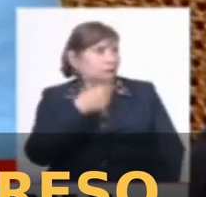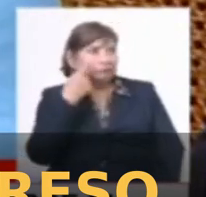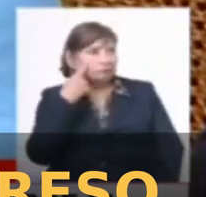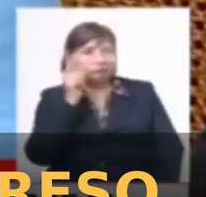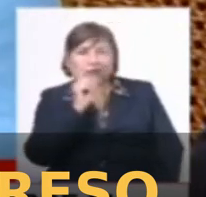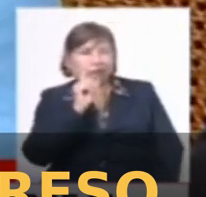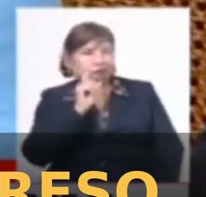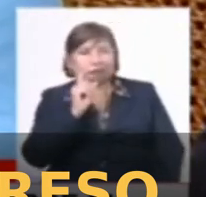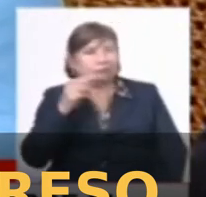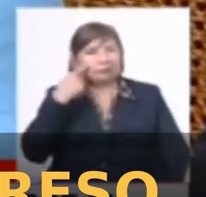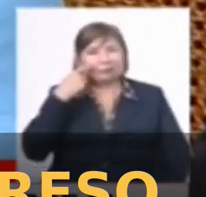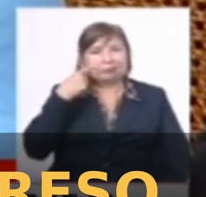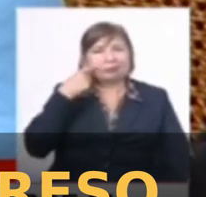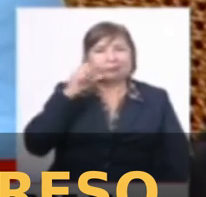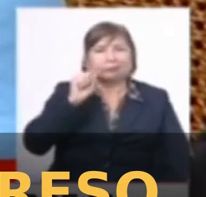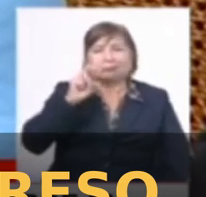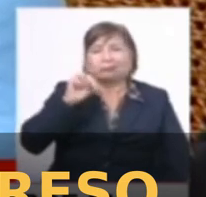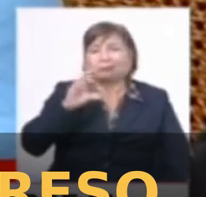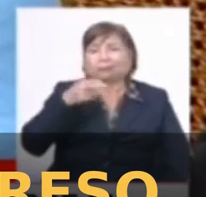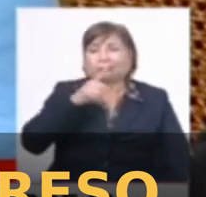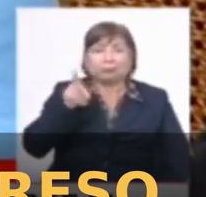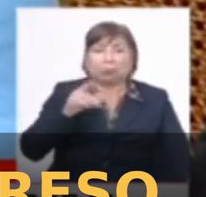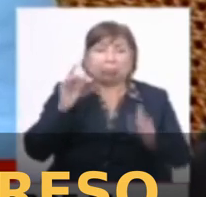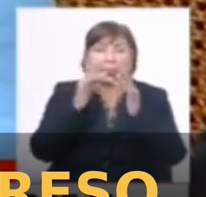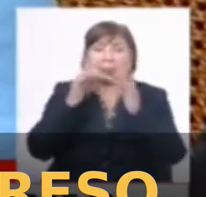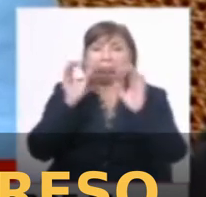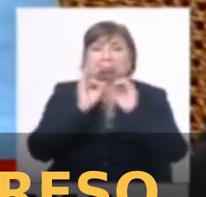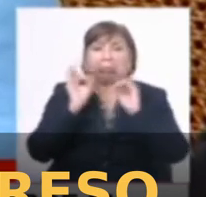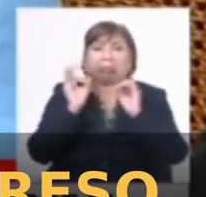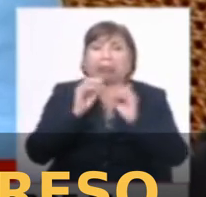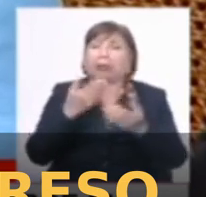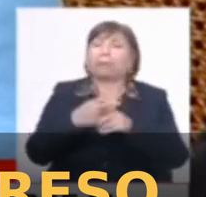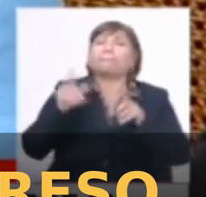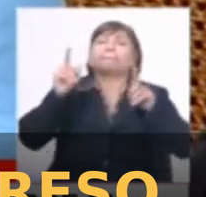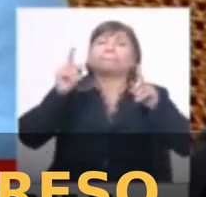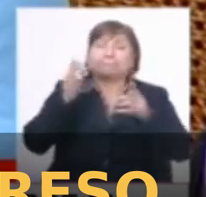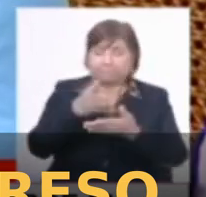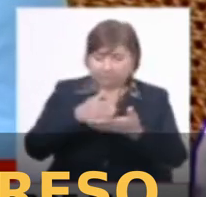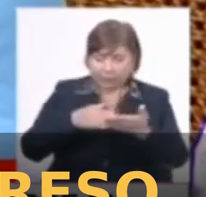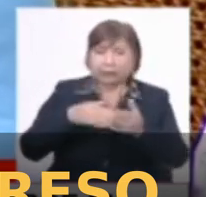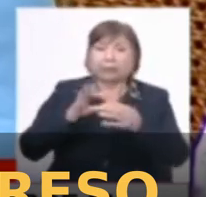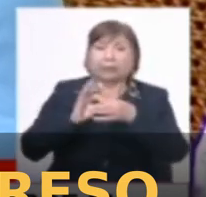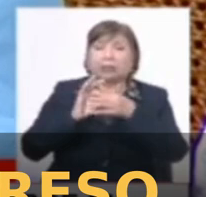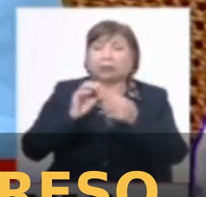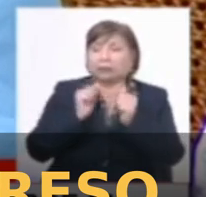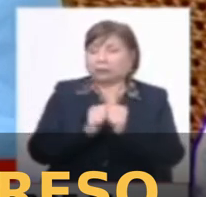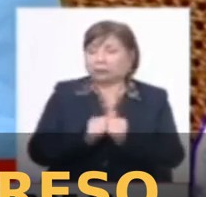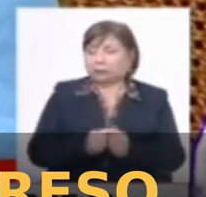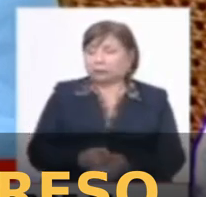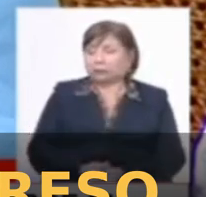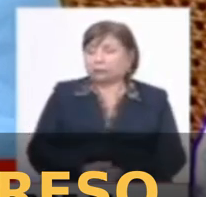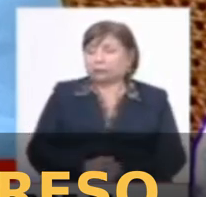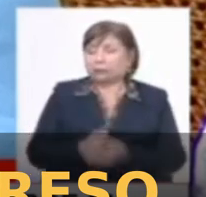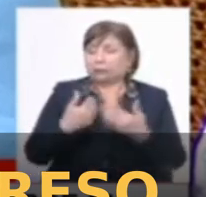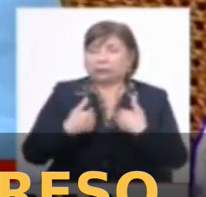al señor Alejandro Sánchez, yo no he mantenido relación con él, sin embargo, parte de la colaboración la